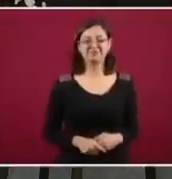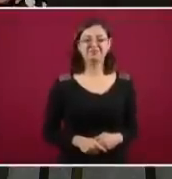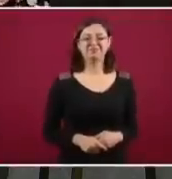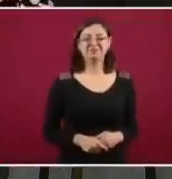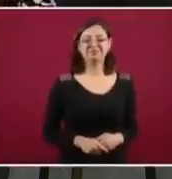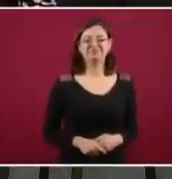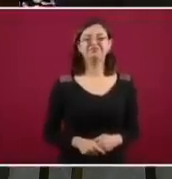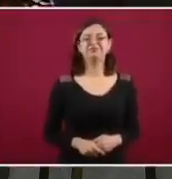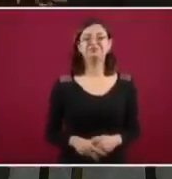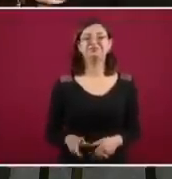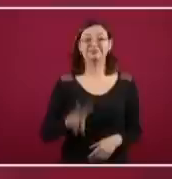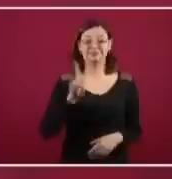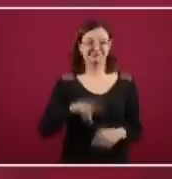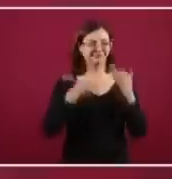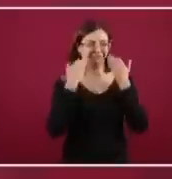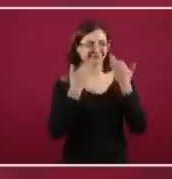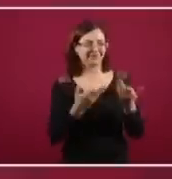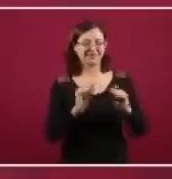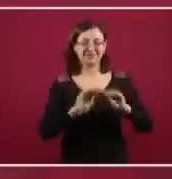es verdaderamente notable.